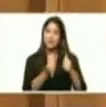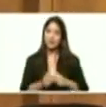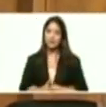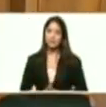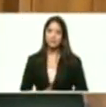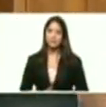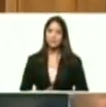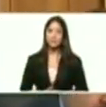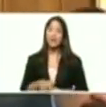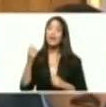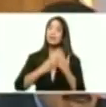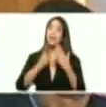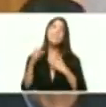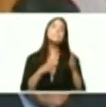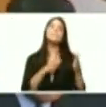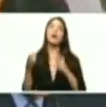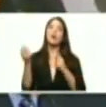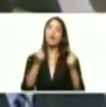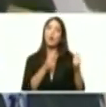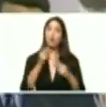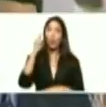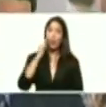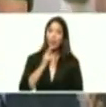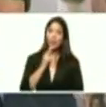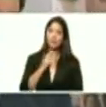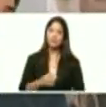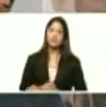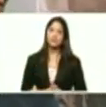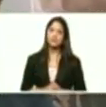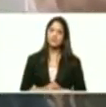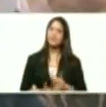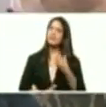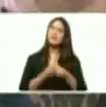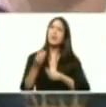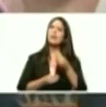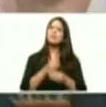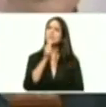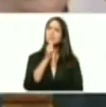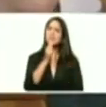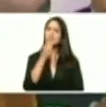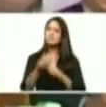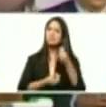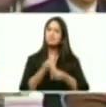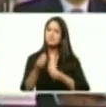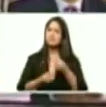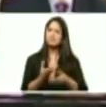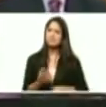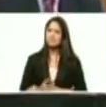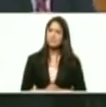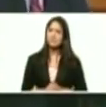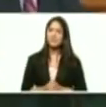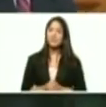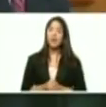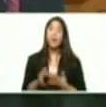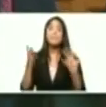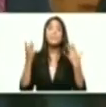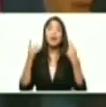esta agenda económica bolivariana ha sido elaborada por mentes y manos